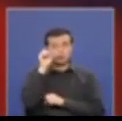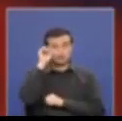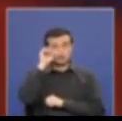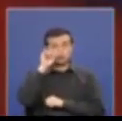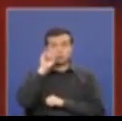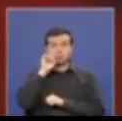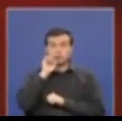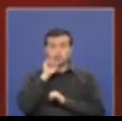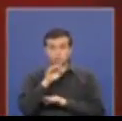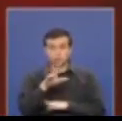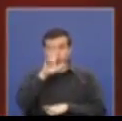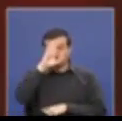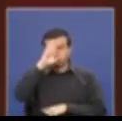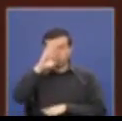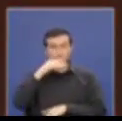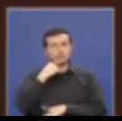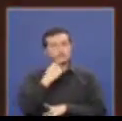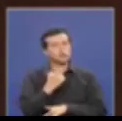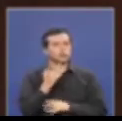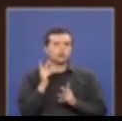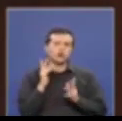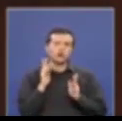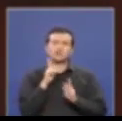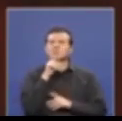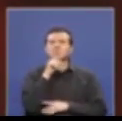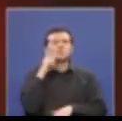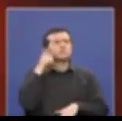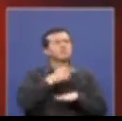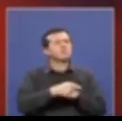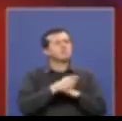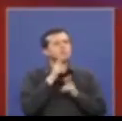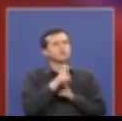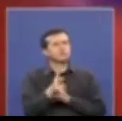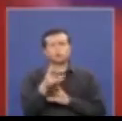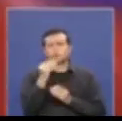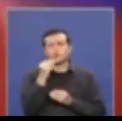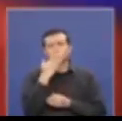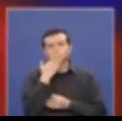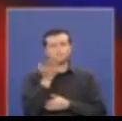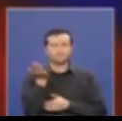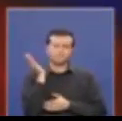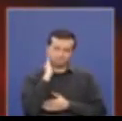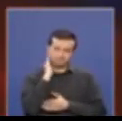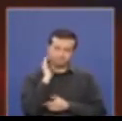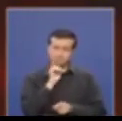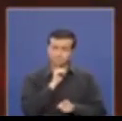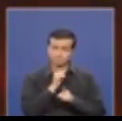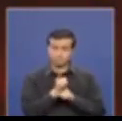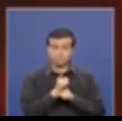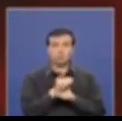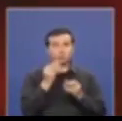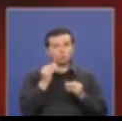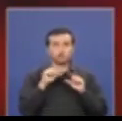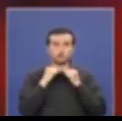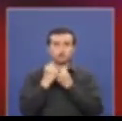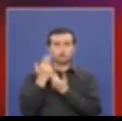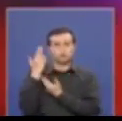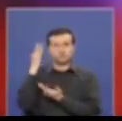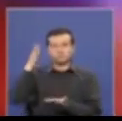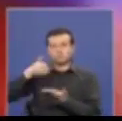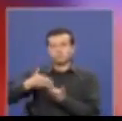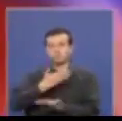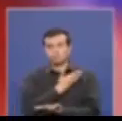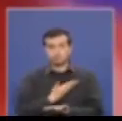todavía las tiene en su cuerpo. Pero todo fue un show. ¿Y quién ordenó disparar? ¡Cuánta hipocresía, compañero! Cuando van a rescatarnos nuestras fuerzas